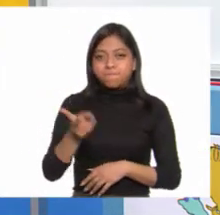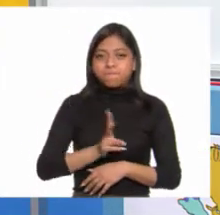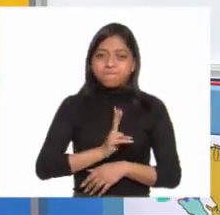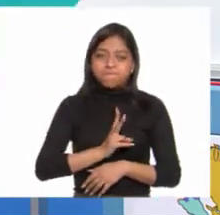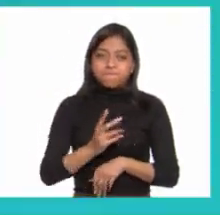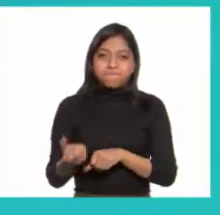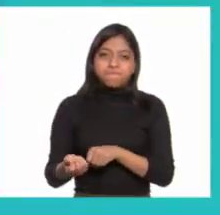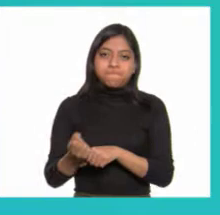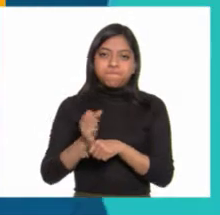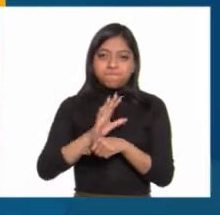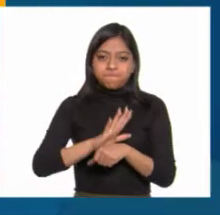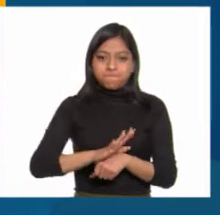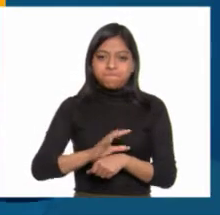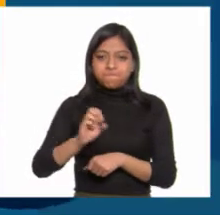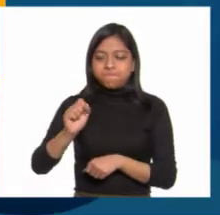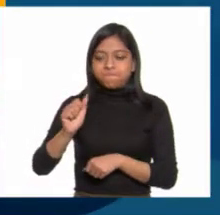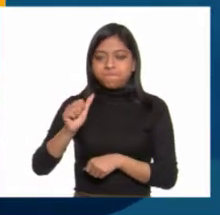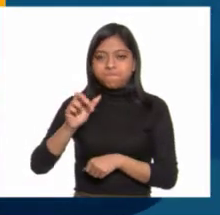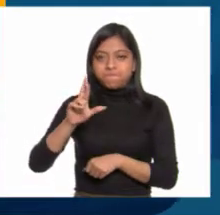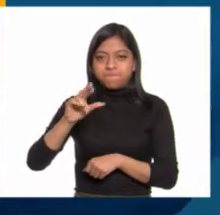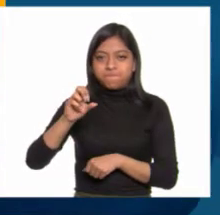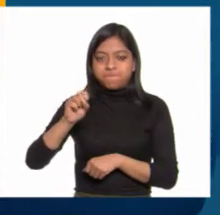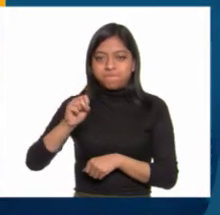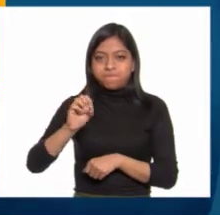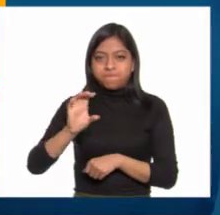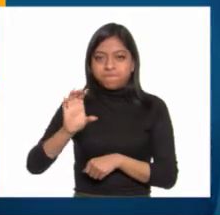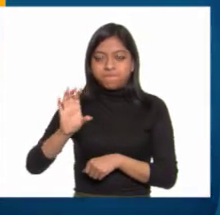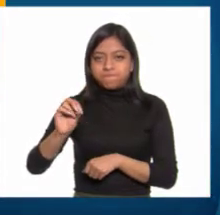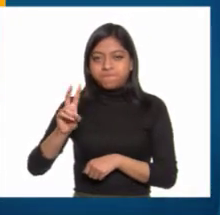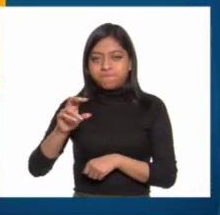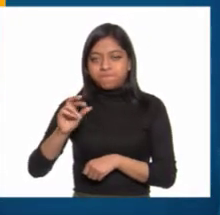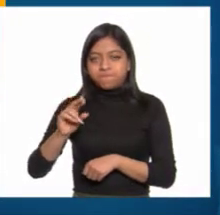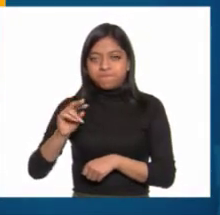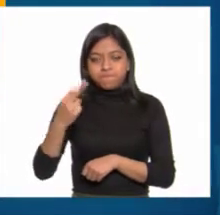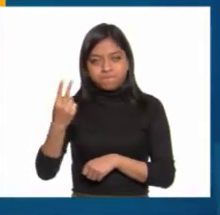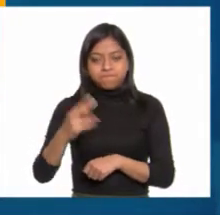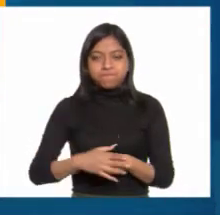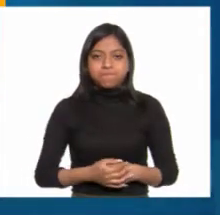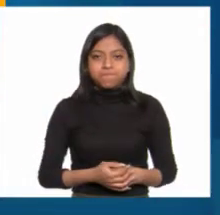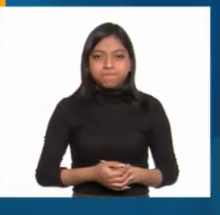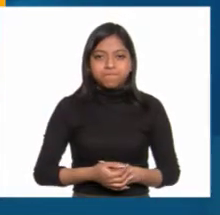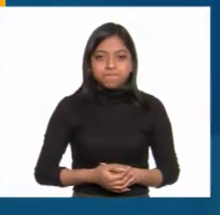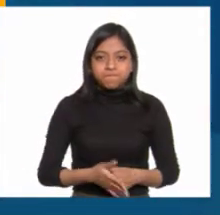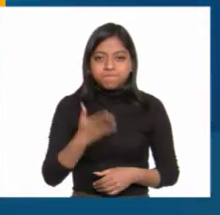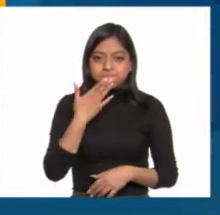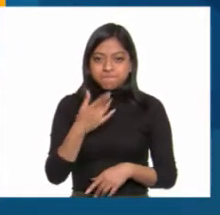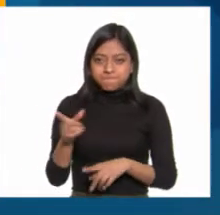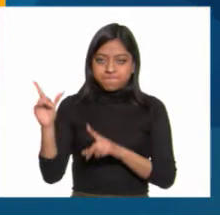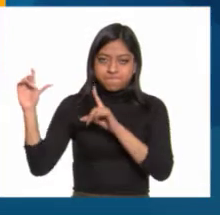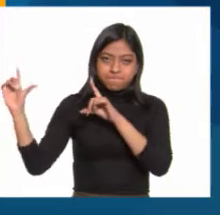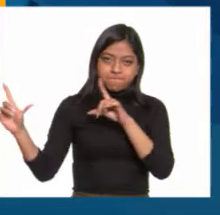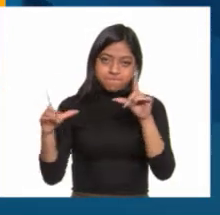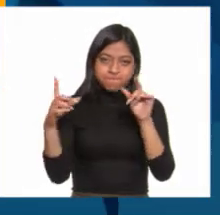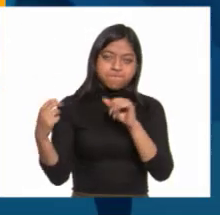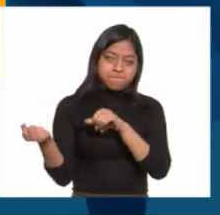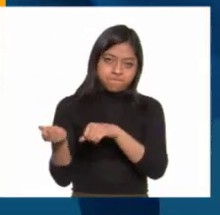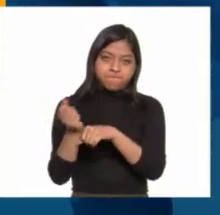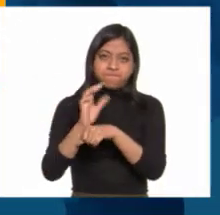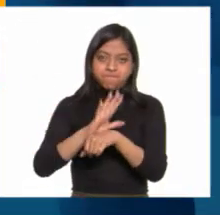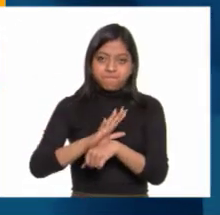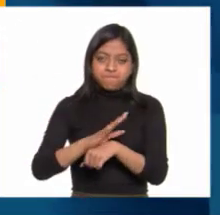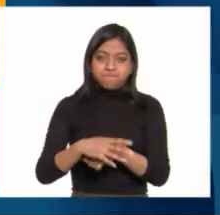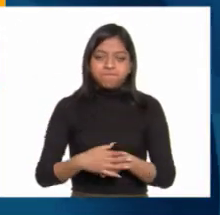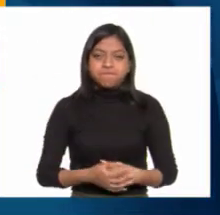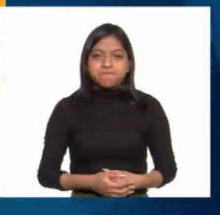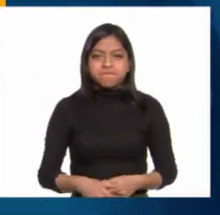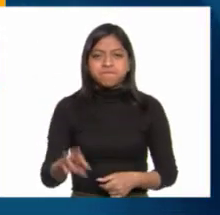SARS-CoV-2, el virus de coronavirus, ¿de acuerdo? Correcto. Vamos a verlo en pantalla, muy bien. Ahora, Ton,